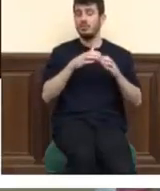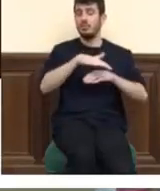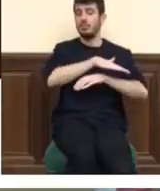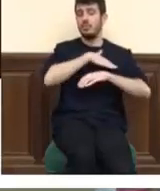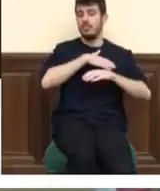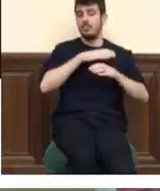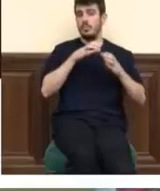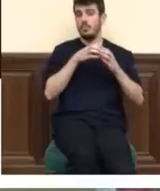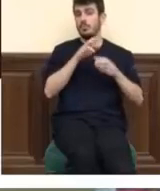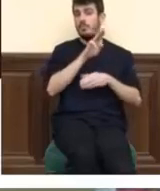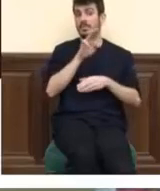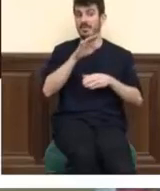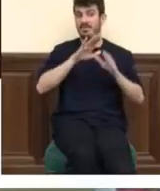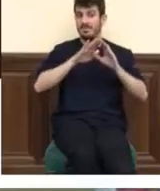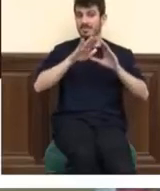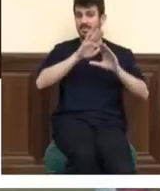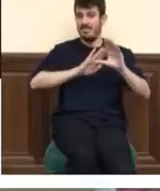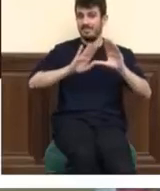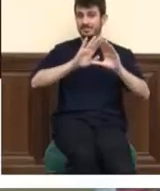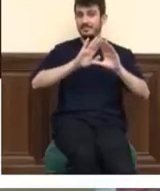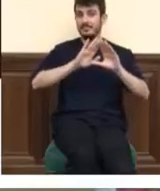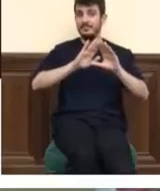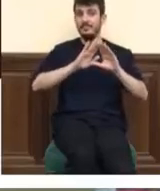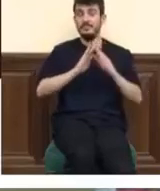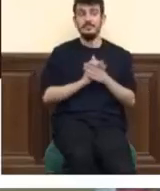el Gobierno de la región y…